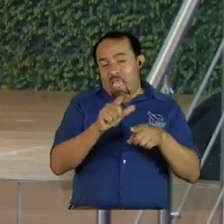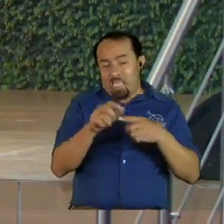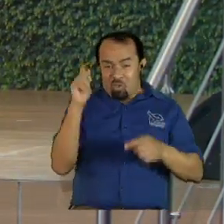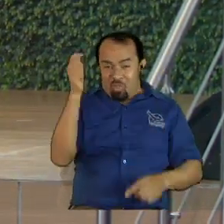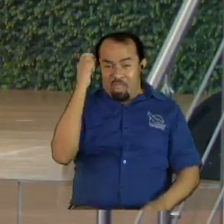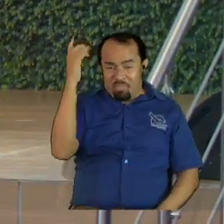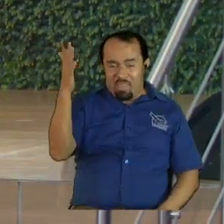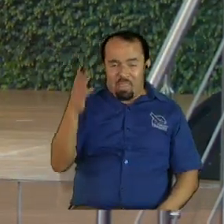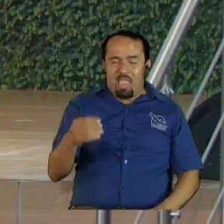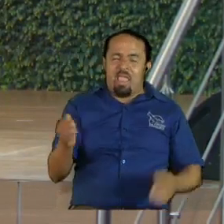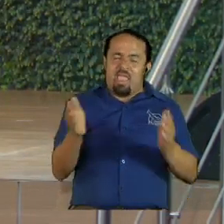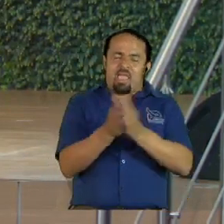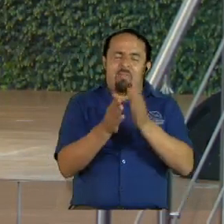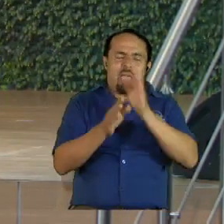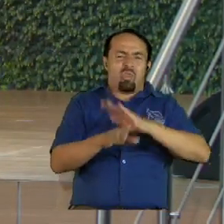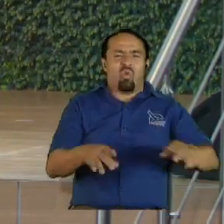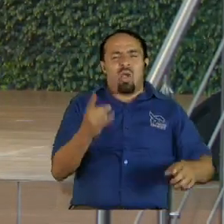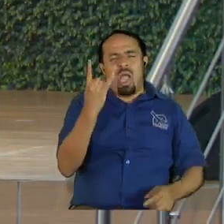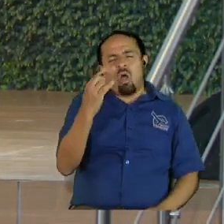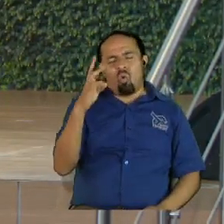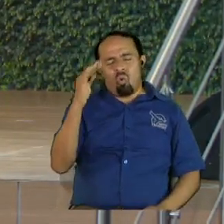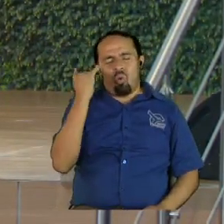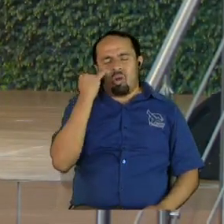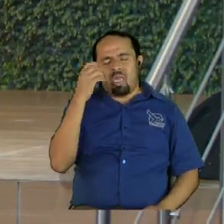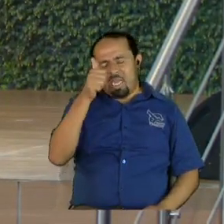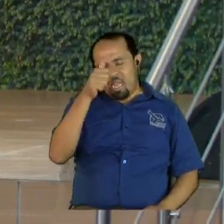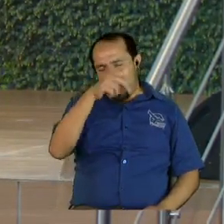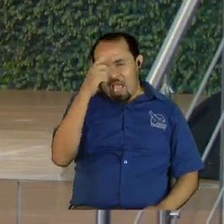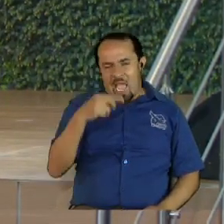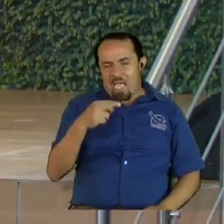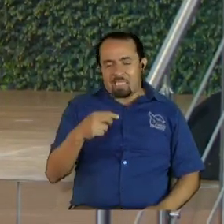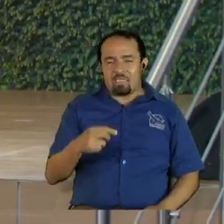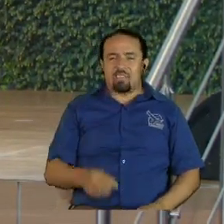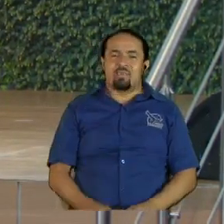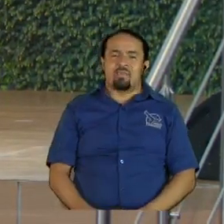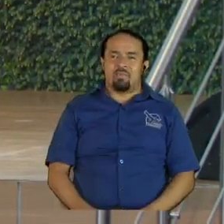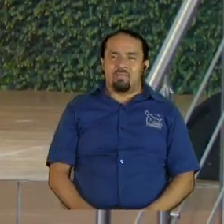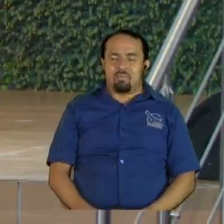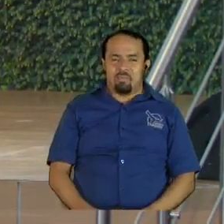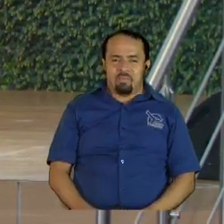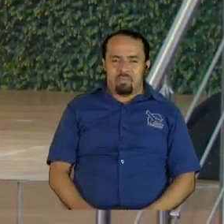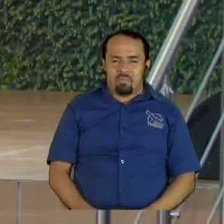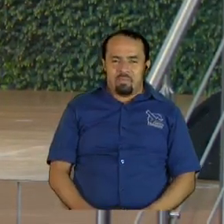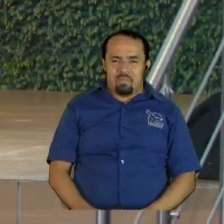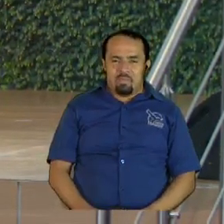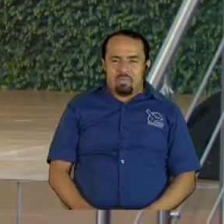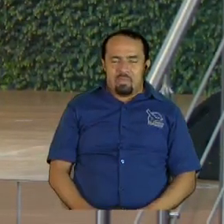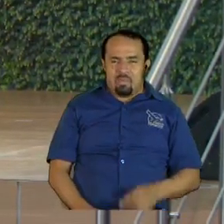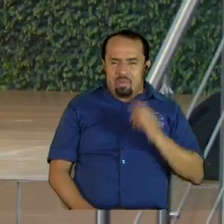que mató a Urías heteo con la espada de los filisteos o de los heteos,